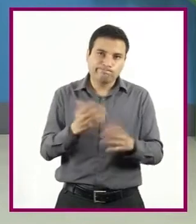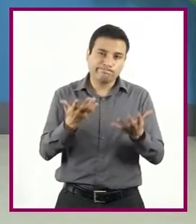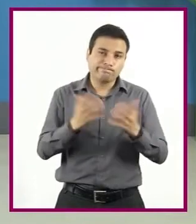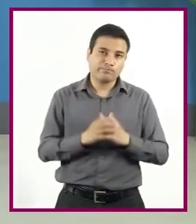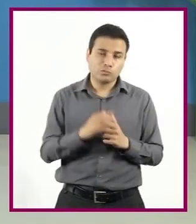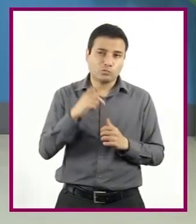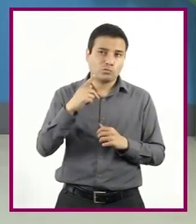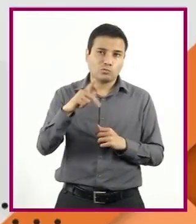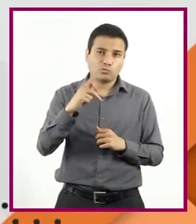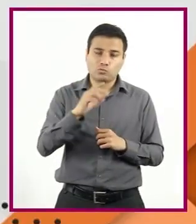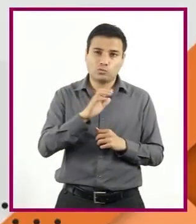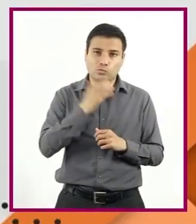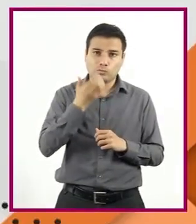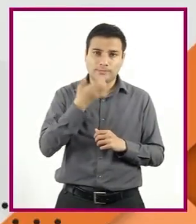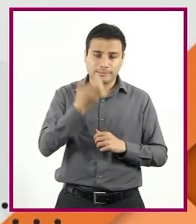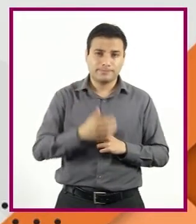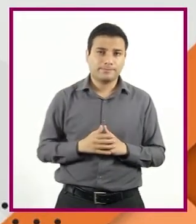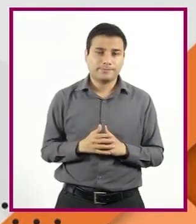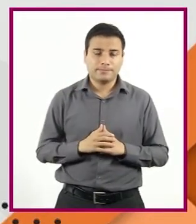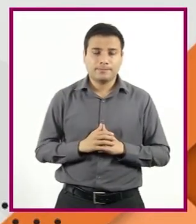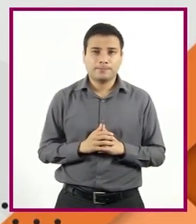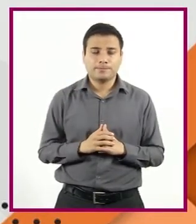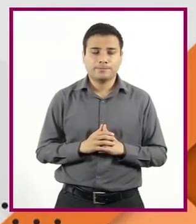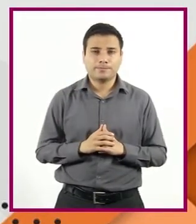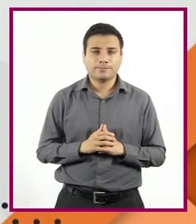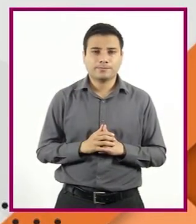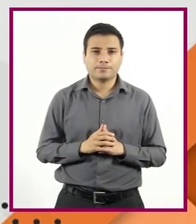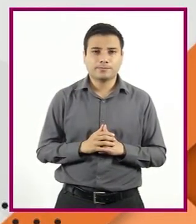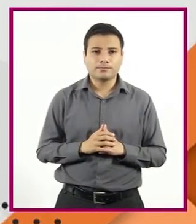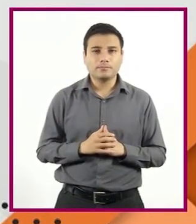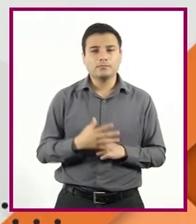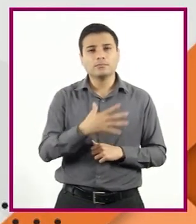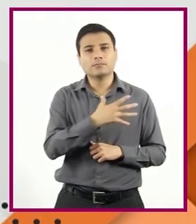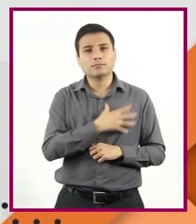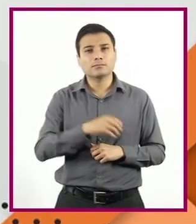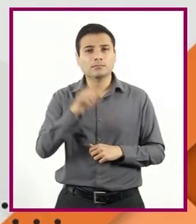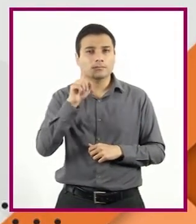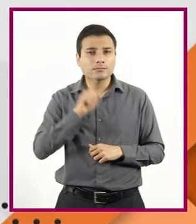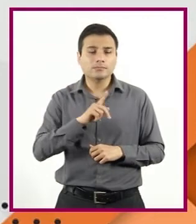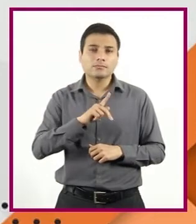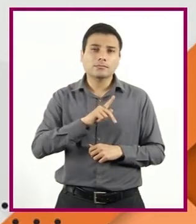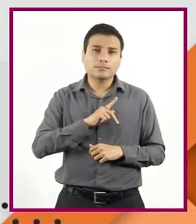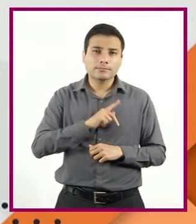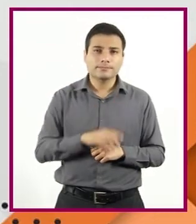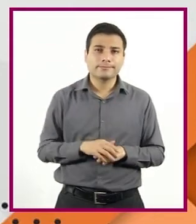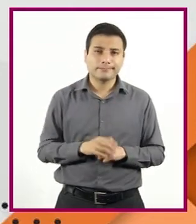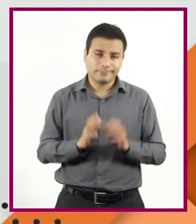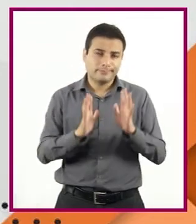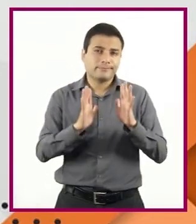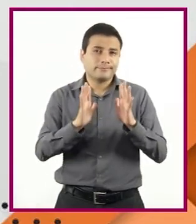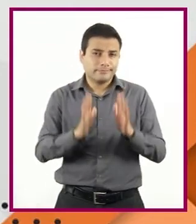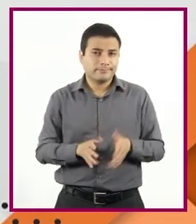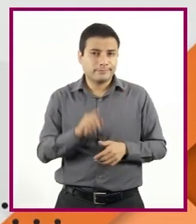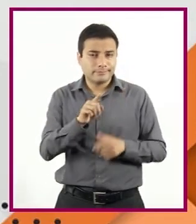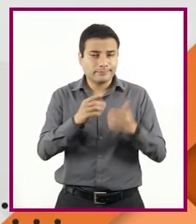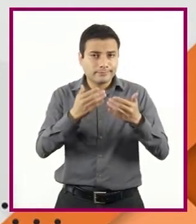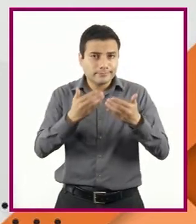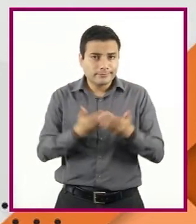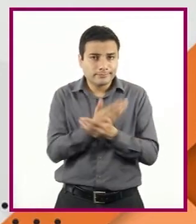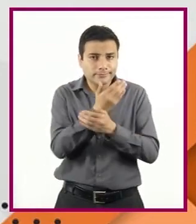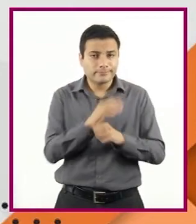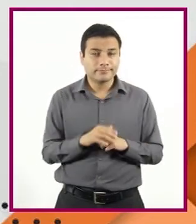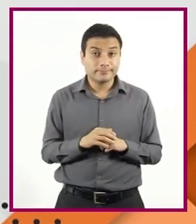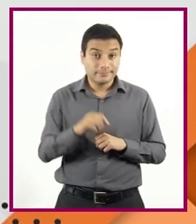de la sociedad. Hija mía y señora mía, ya habéis venido a este mundo.